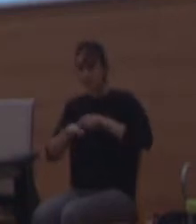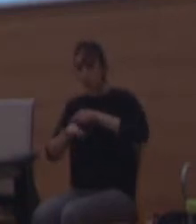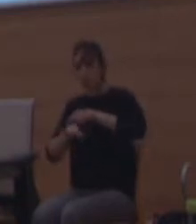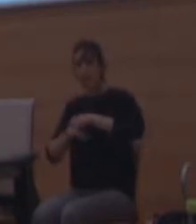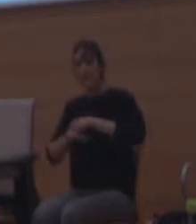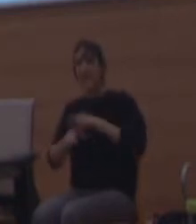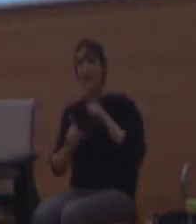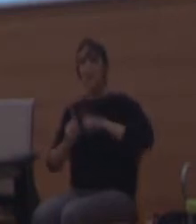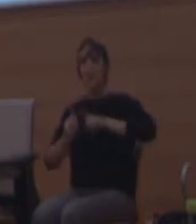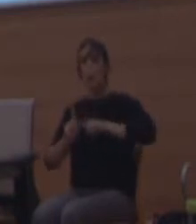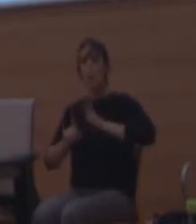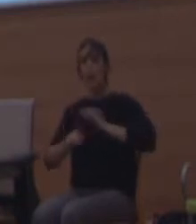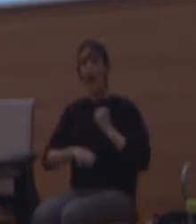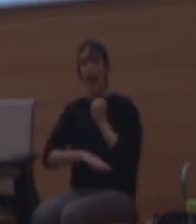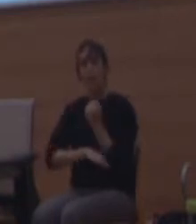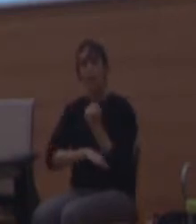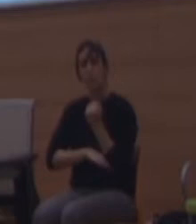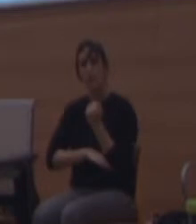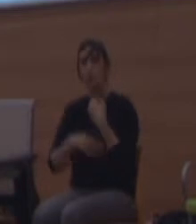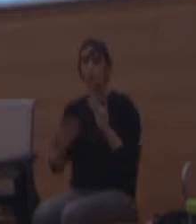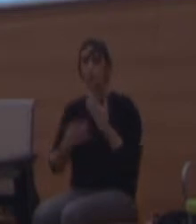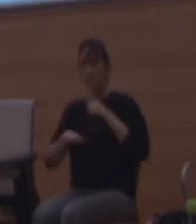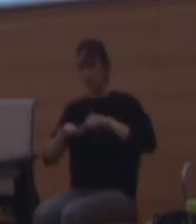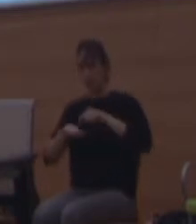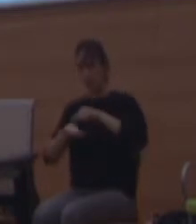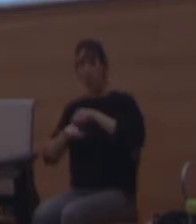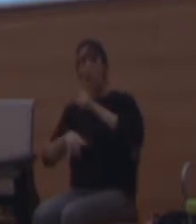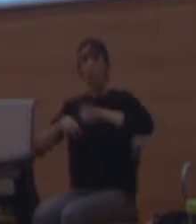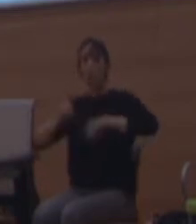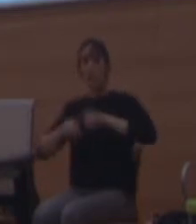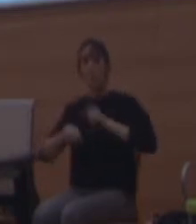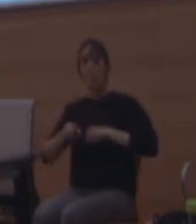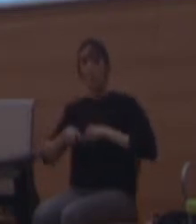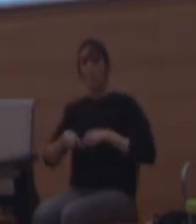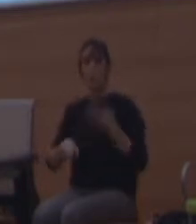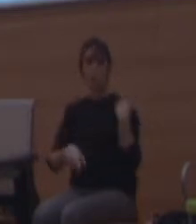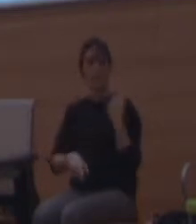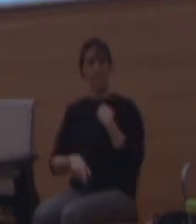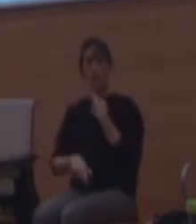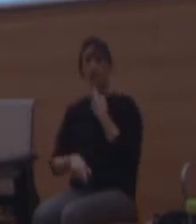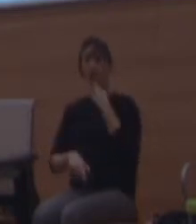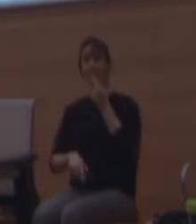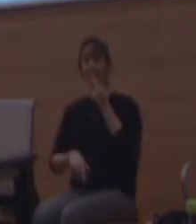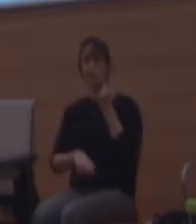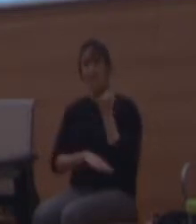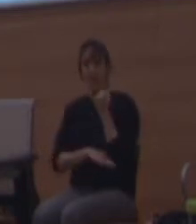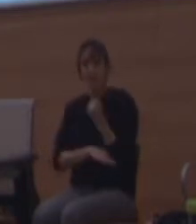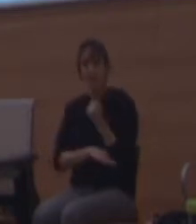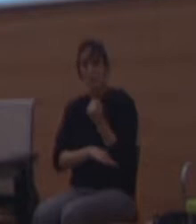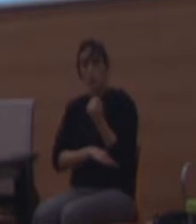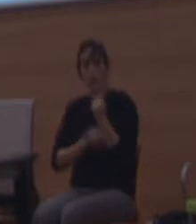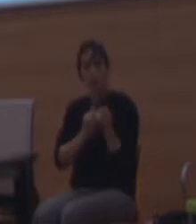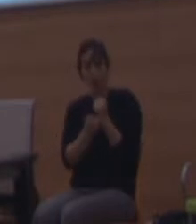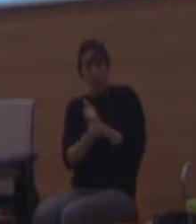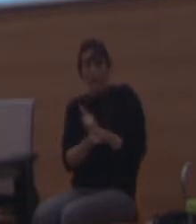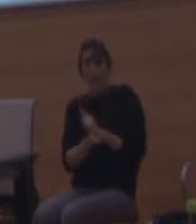muchas funciones y dependiendo el dedo que sea, los apoyos en el pie, como he dicho antes, van a cambiar y las presiones